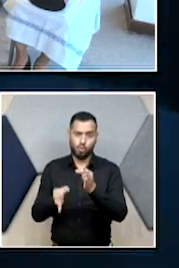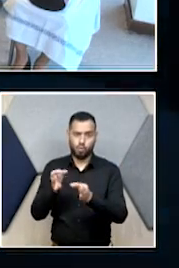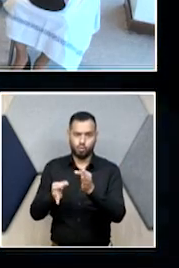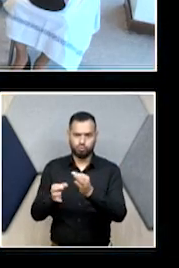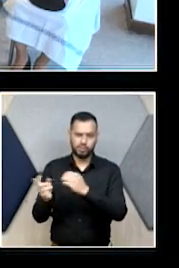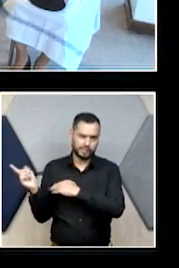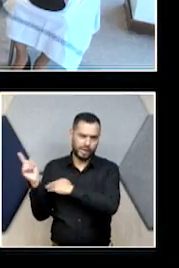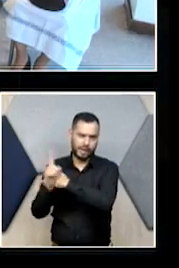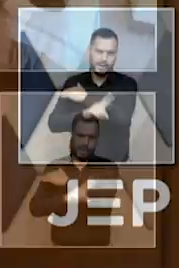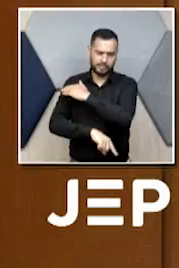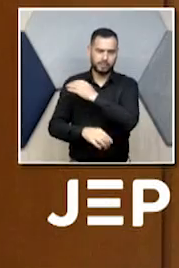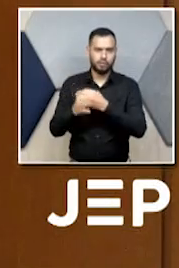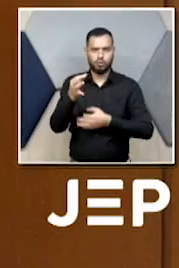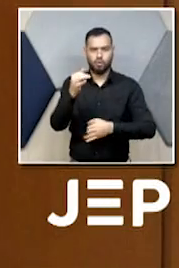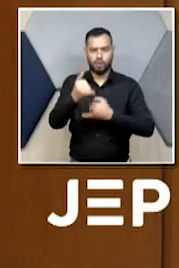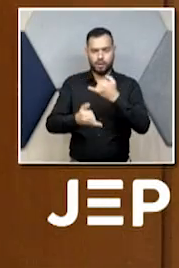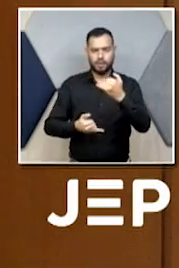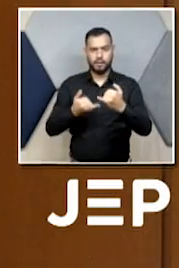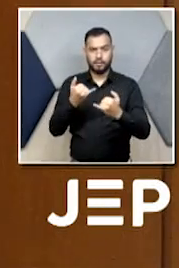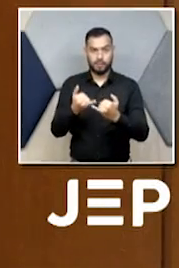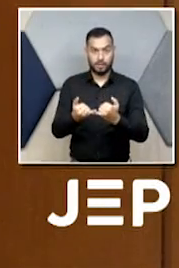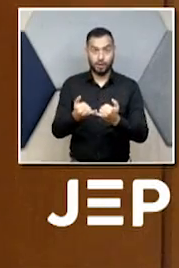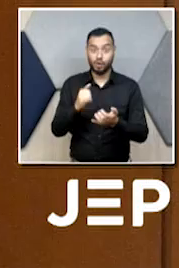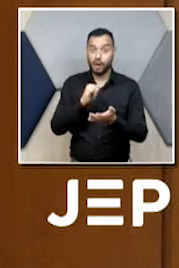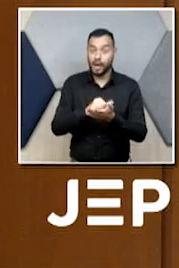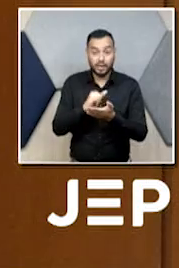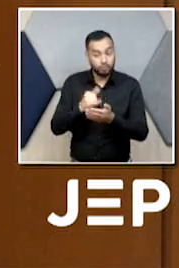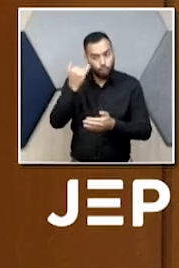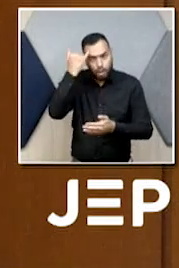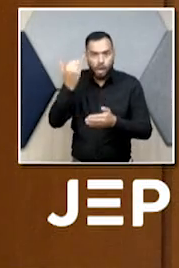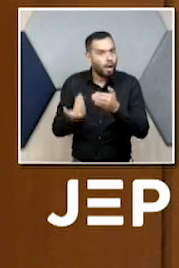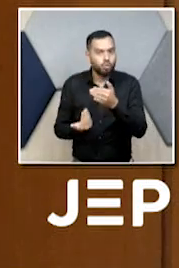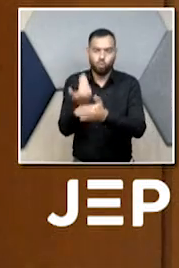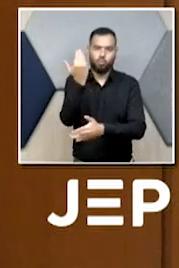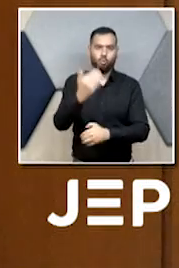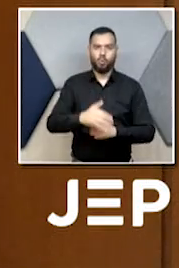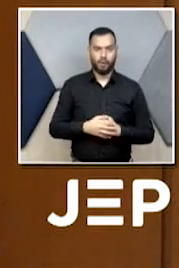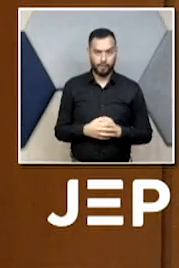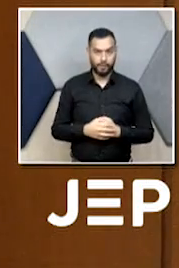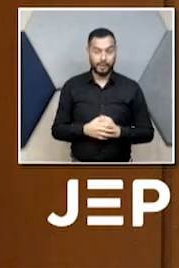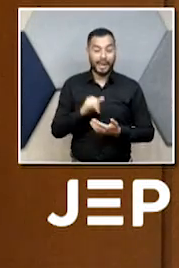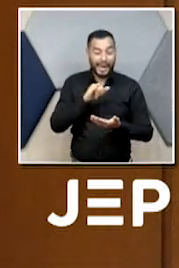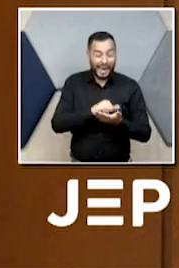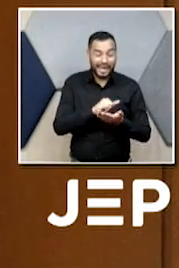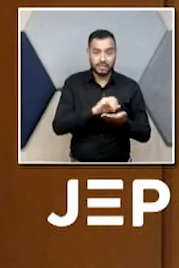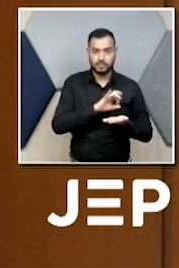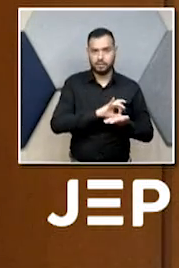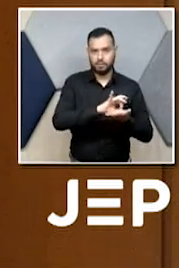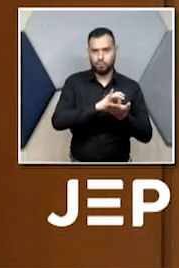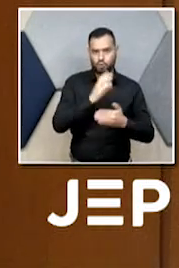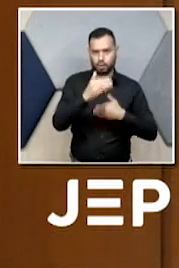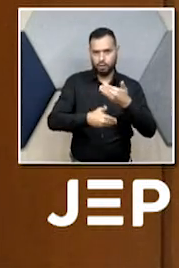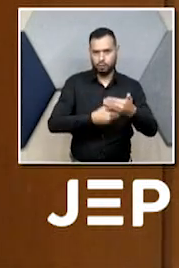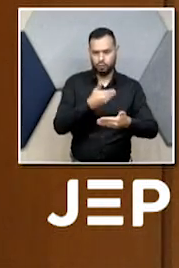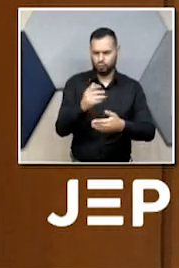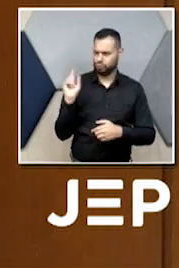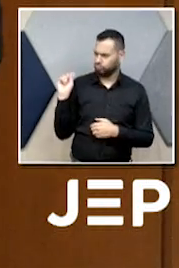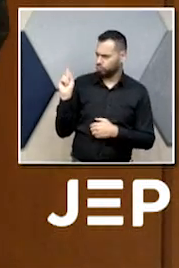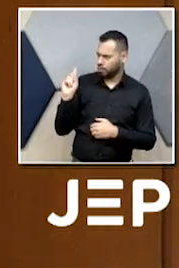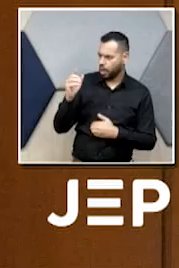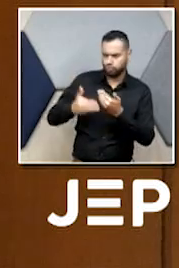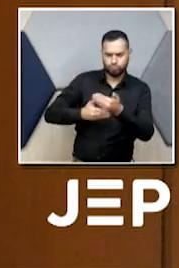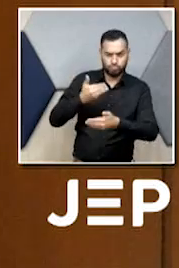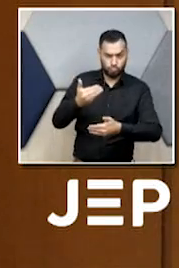internacional. Eso es muy novedoso. Este modelo que hemos desarrollado en estos años, que ya